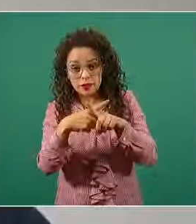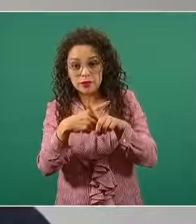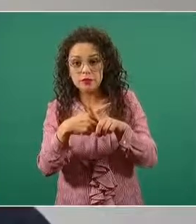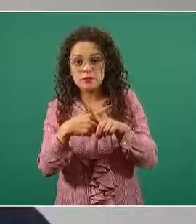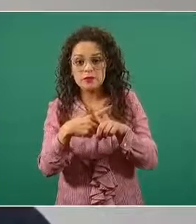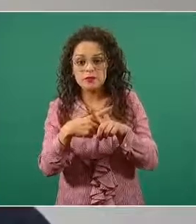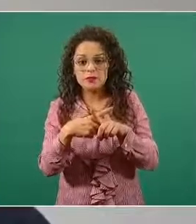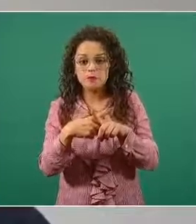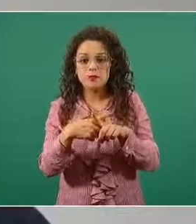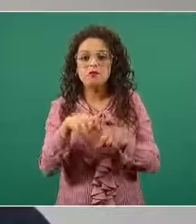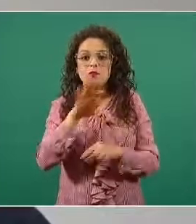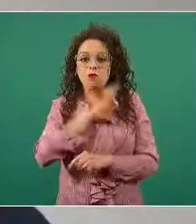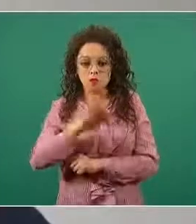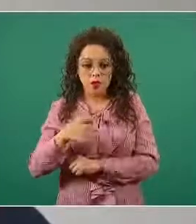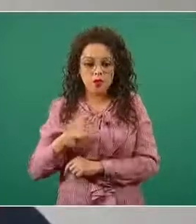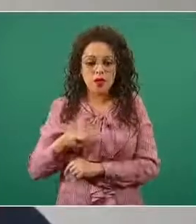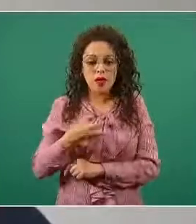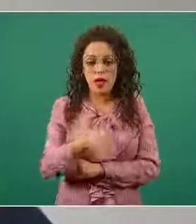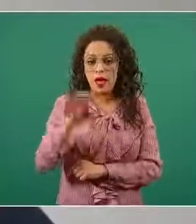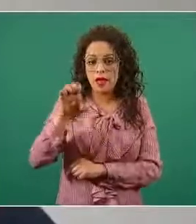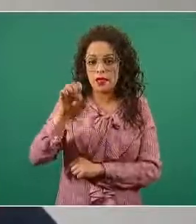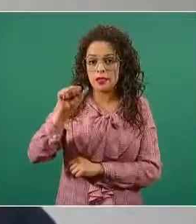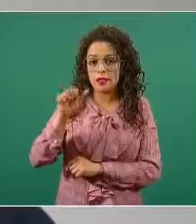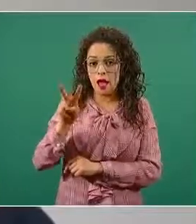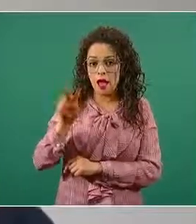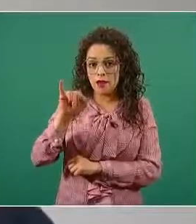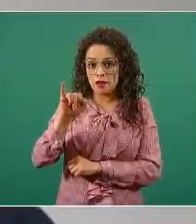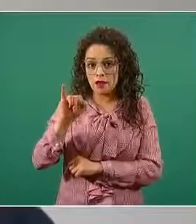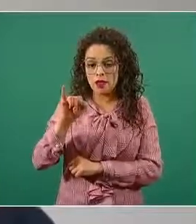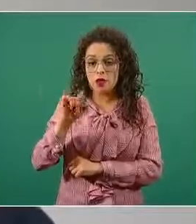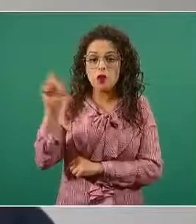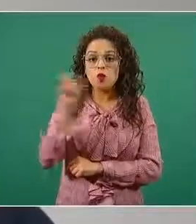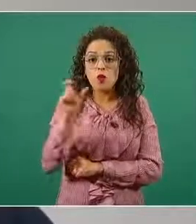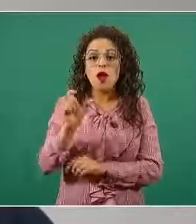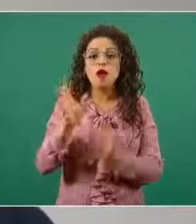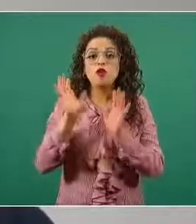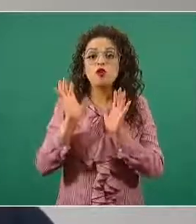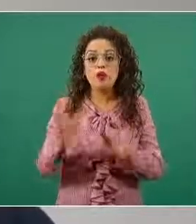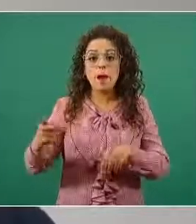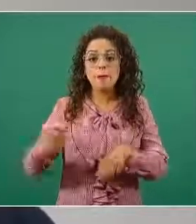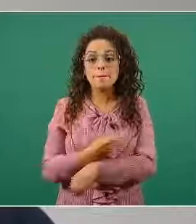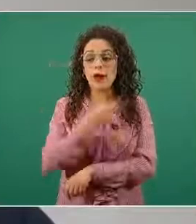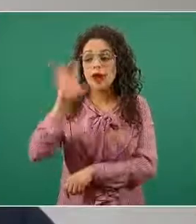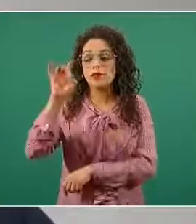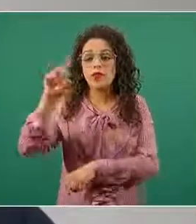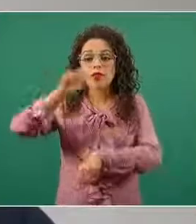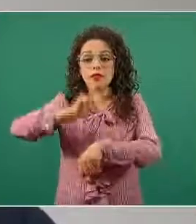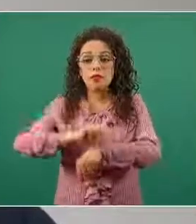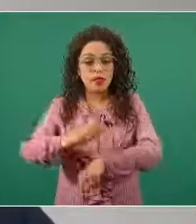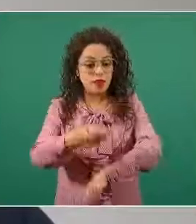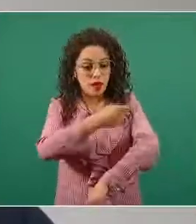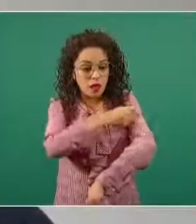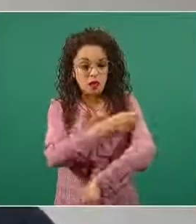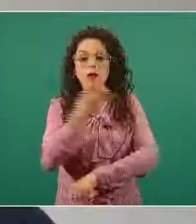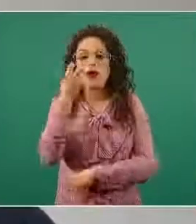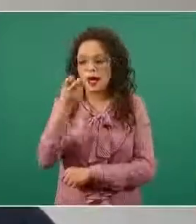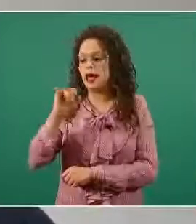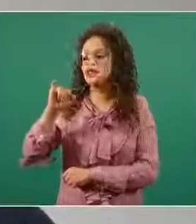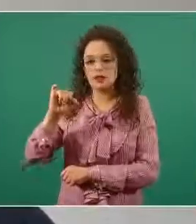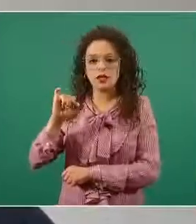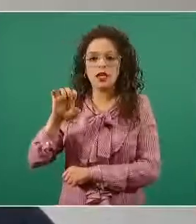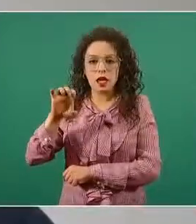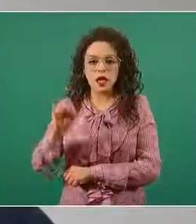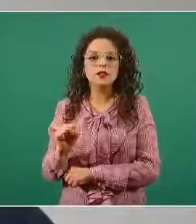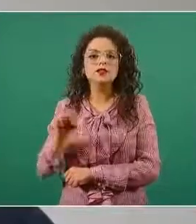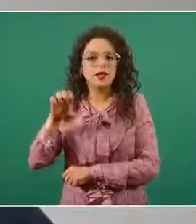todavía como ESAVIS si se presentan hasta 30 días posteriores de la vacunación, y de ahí la importancia de que